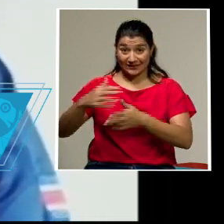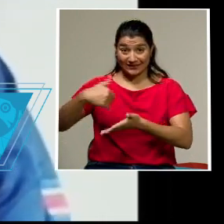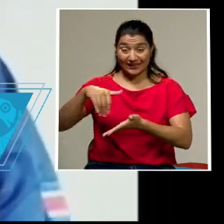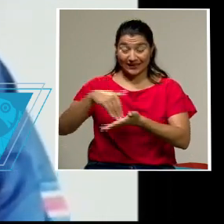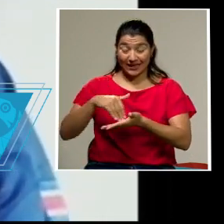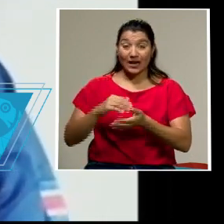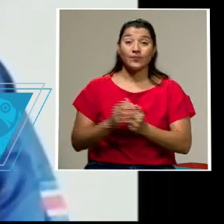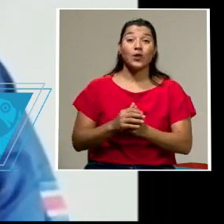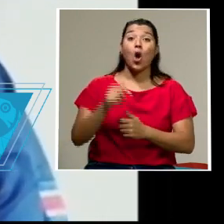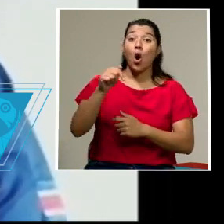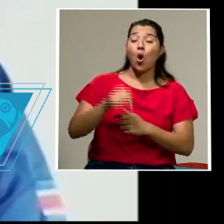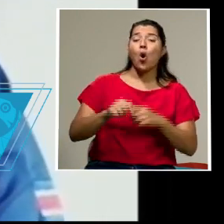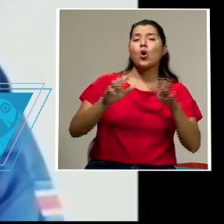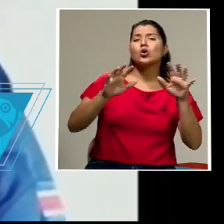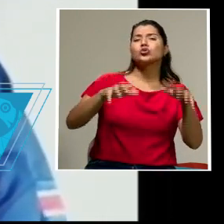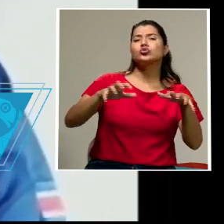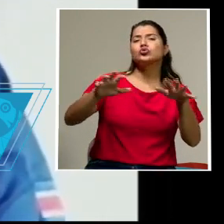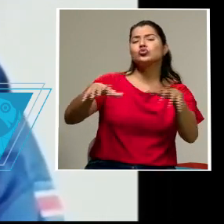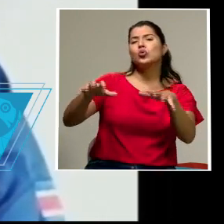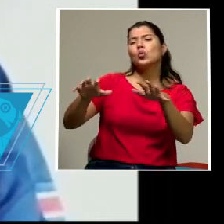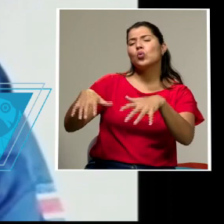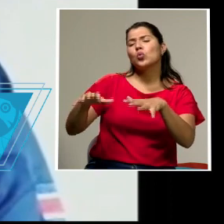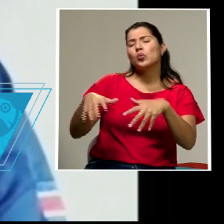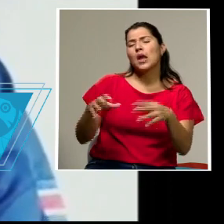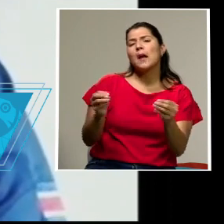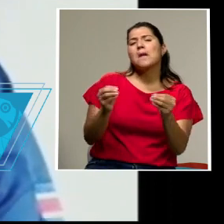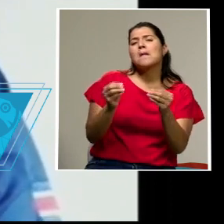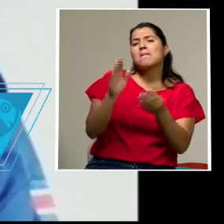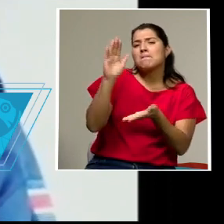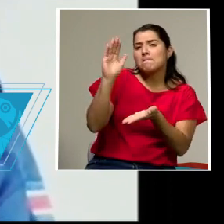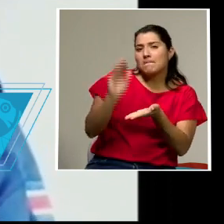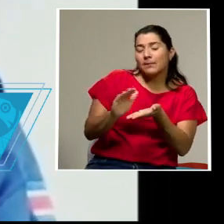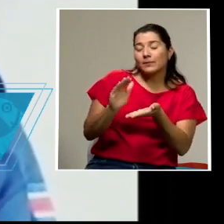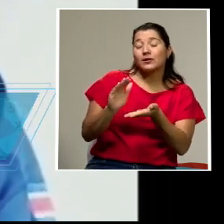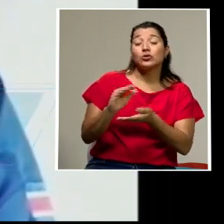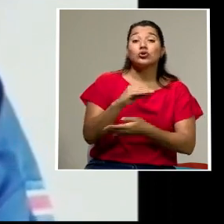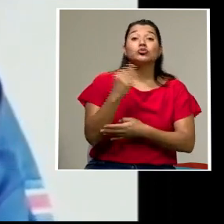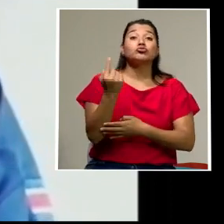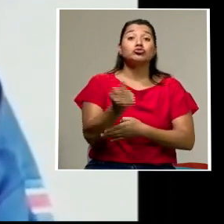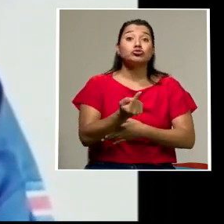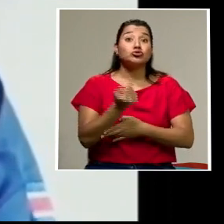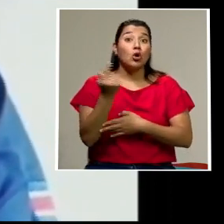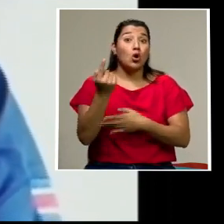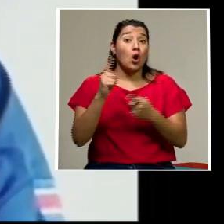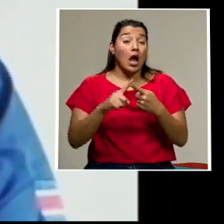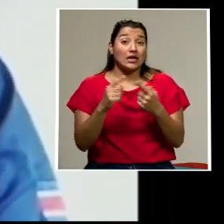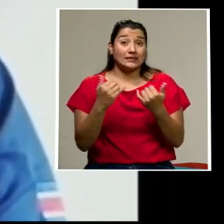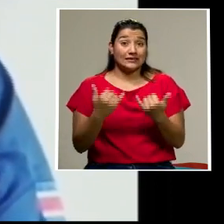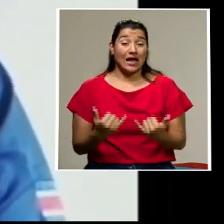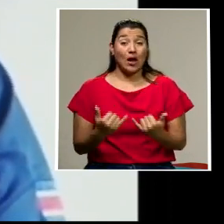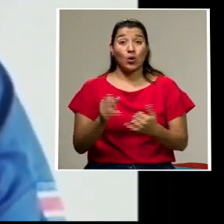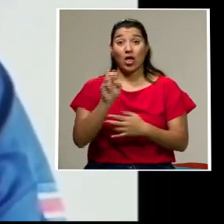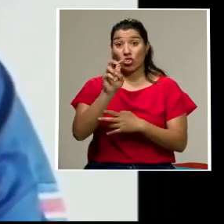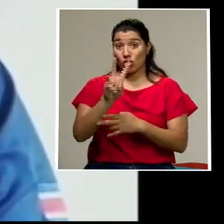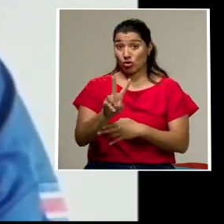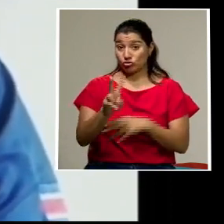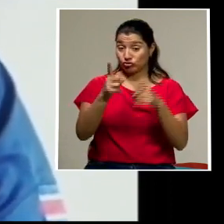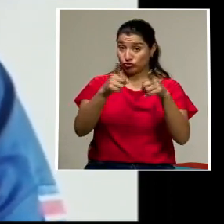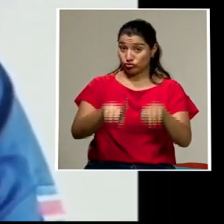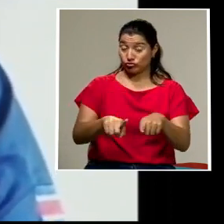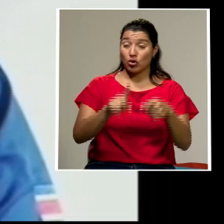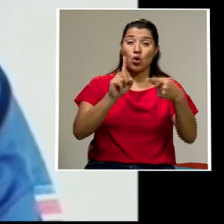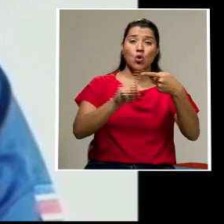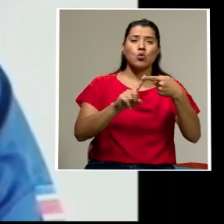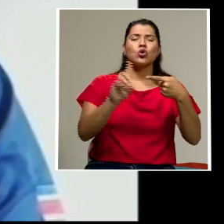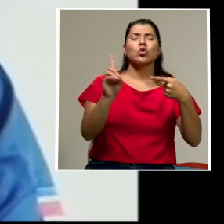las lluvias han sido un poco más moderadas, únicamente se han recibido hasta la hora 2 incidentes, uno en el